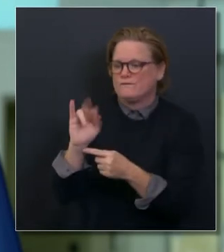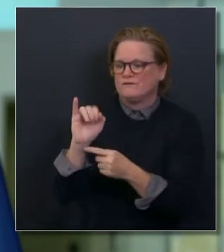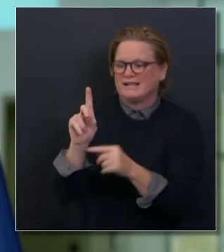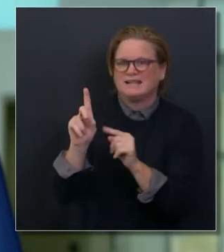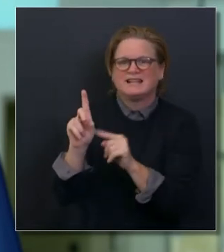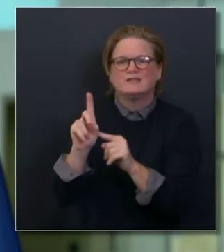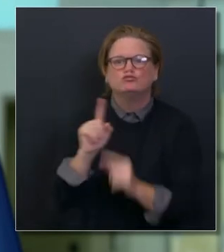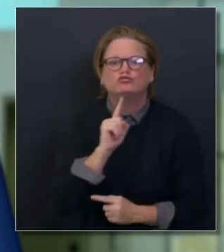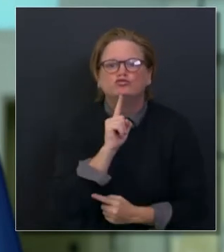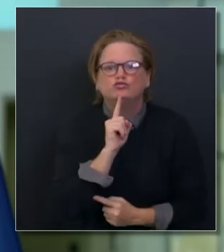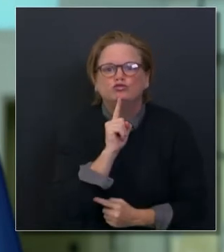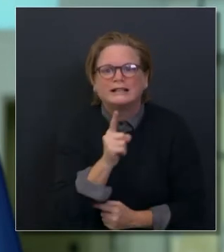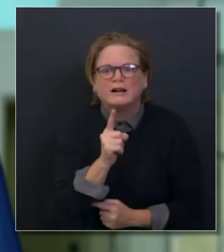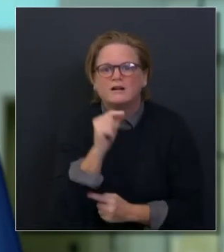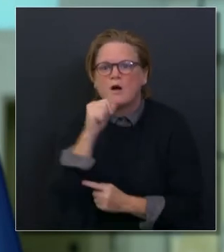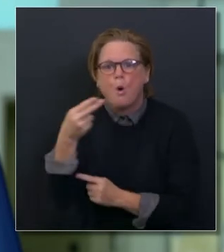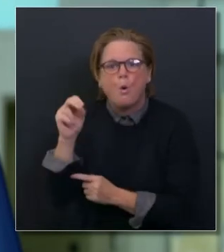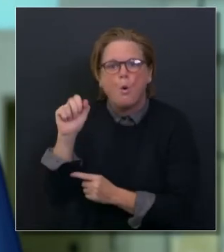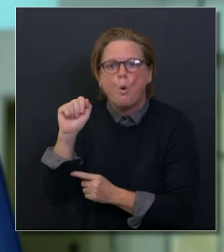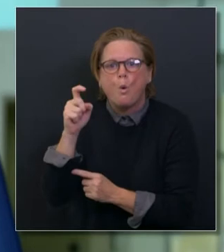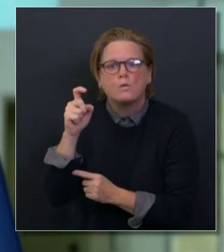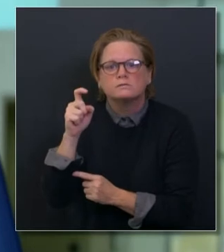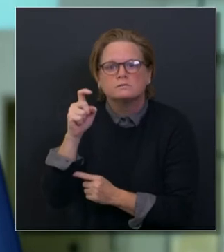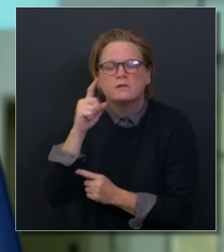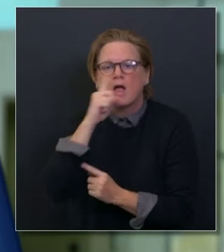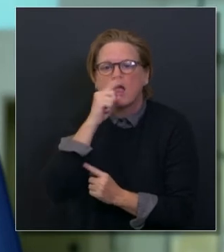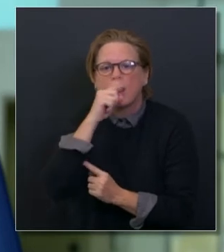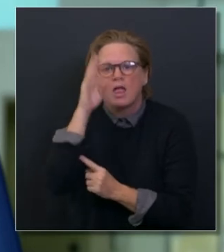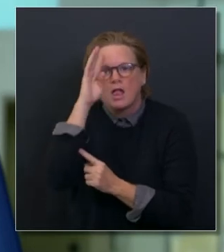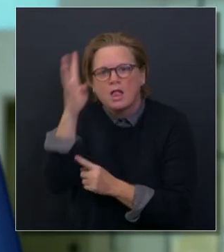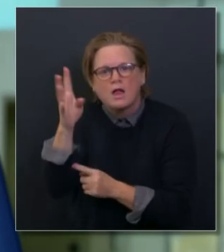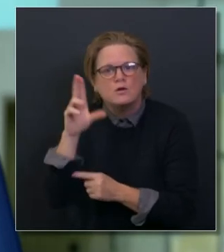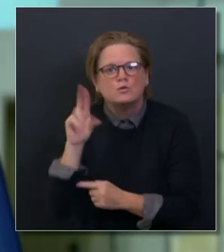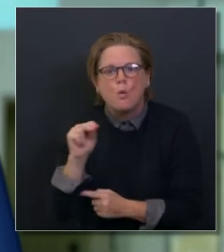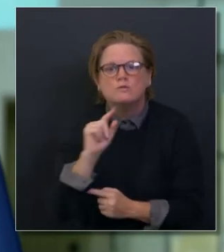recalcar en la gente que estamos en medio de la tercera ola.